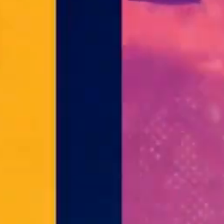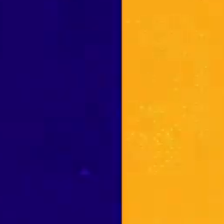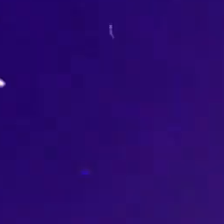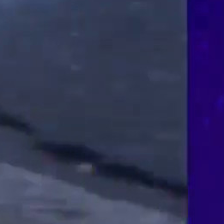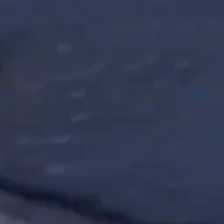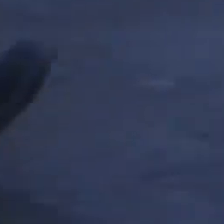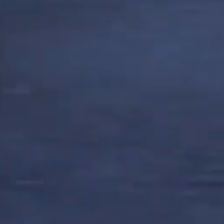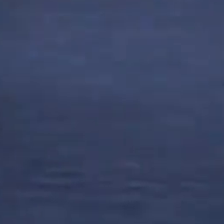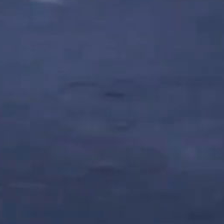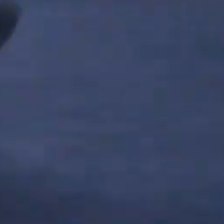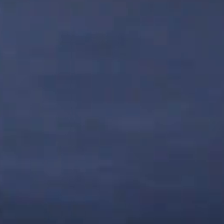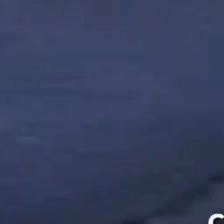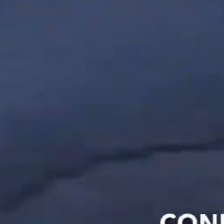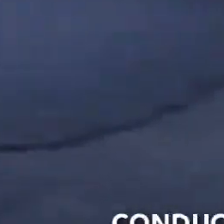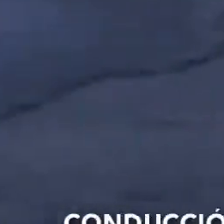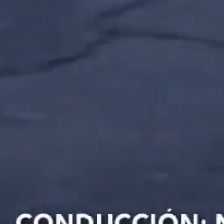¡Gracias!